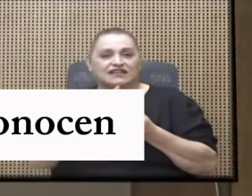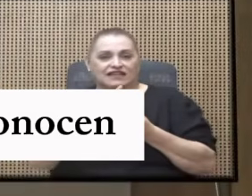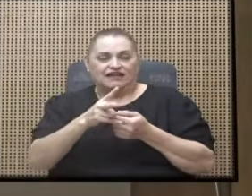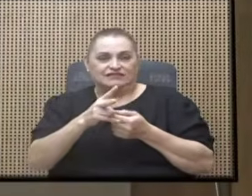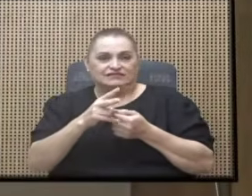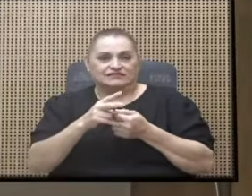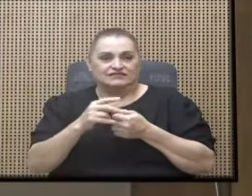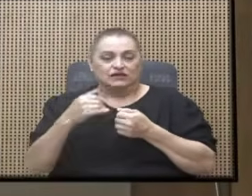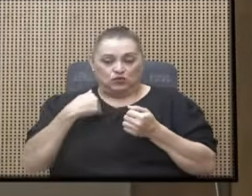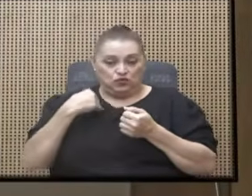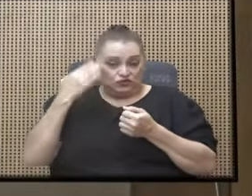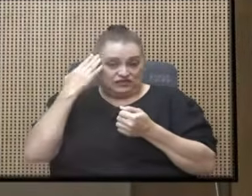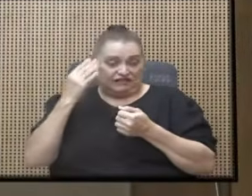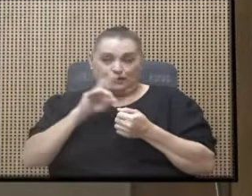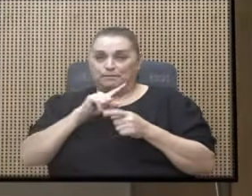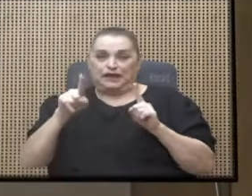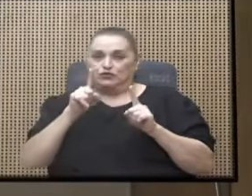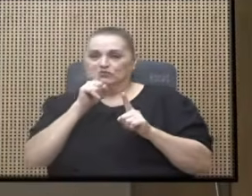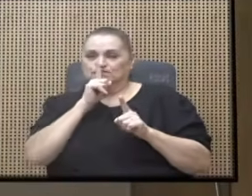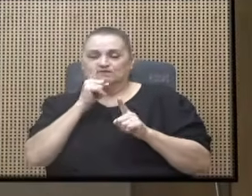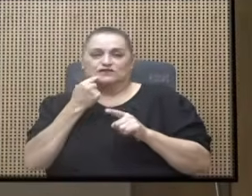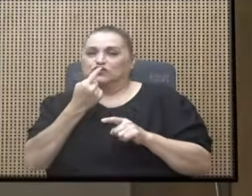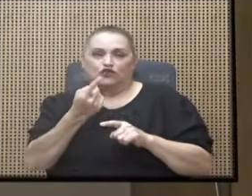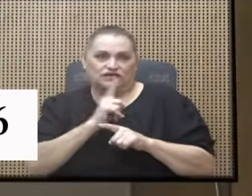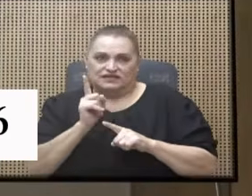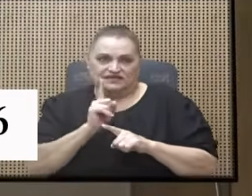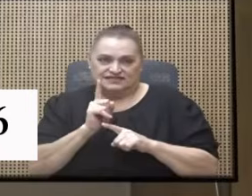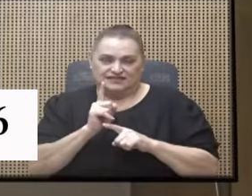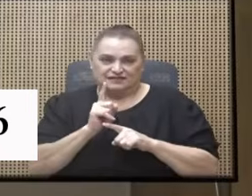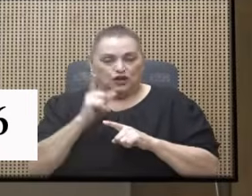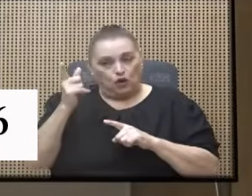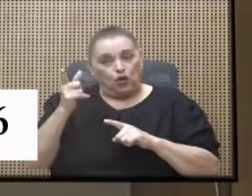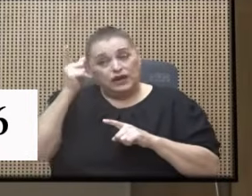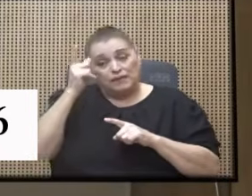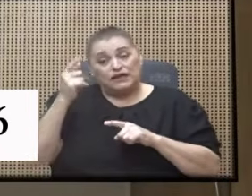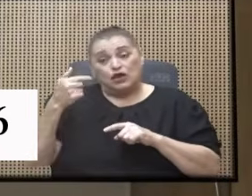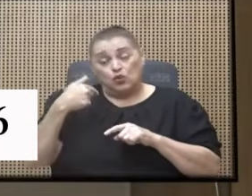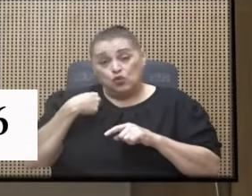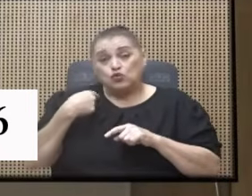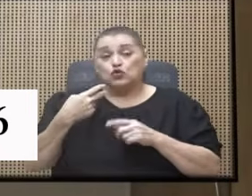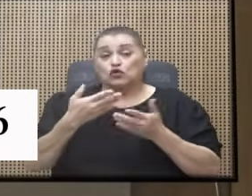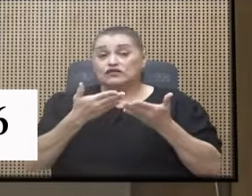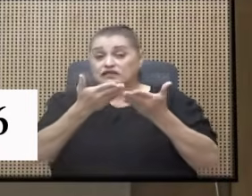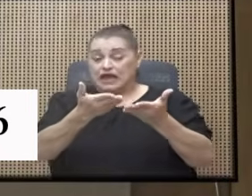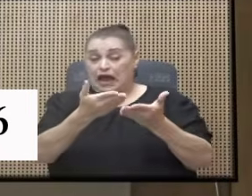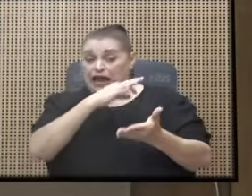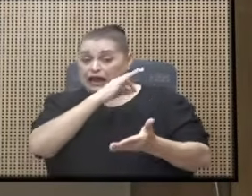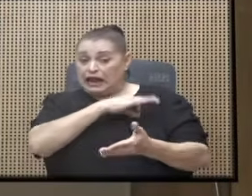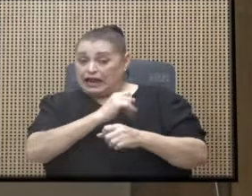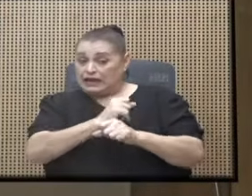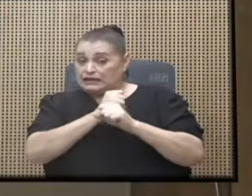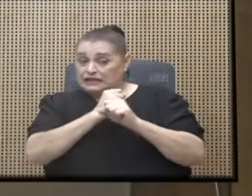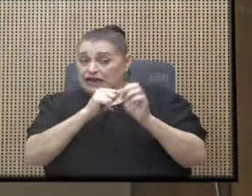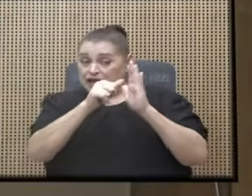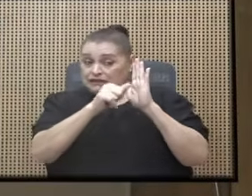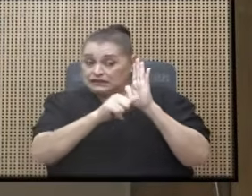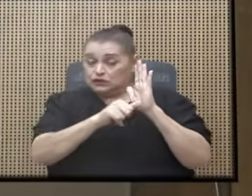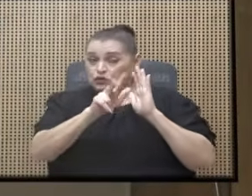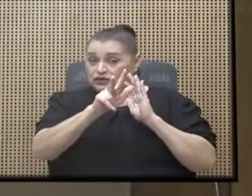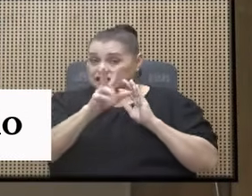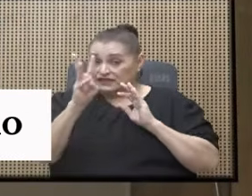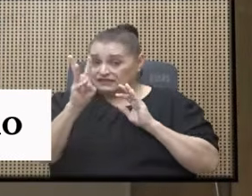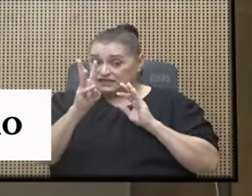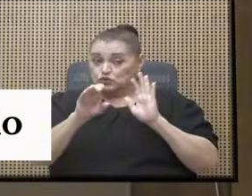se conocen. Obviamente cuando una persona está sujeta a la garantía del artículo 36 de la Constitución